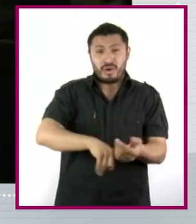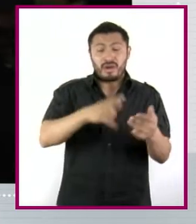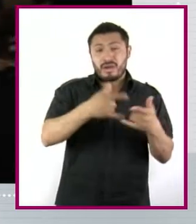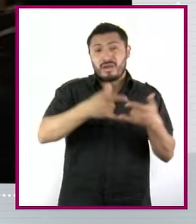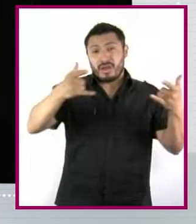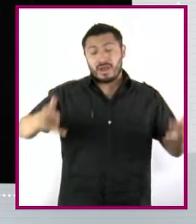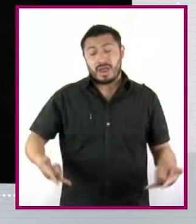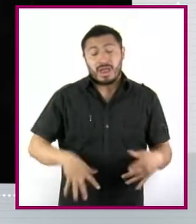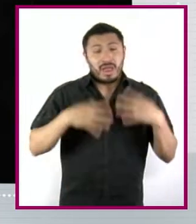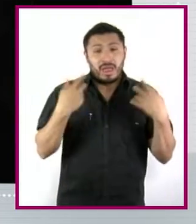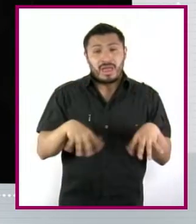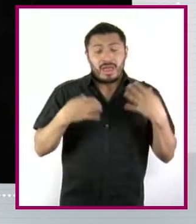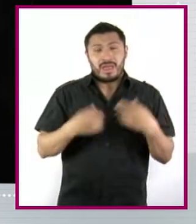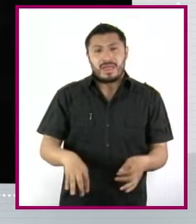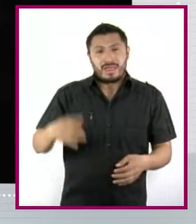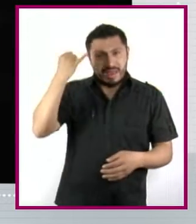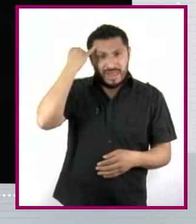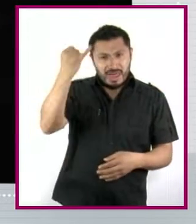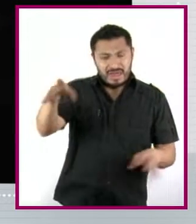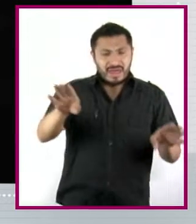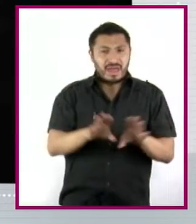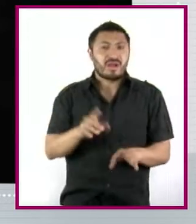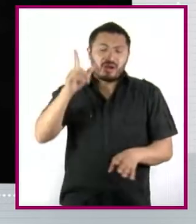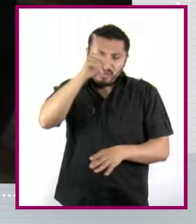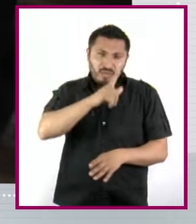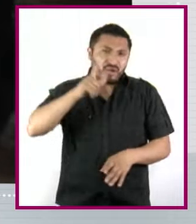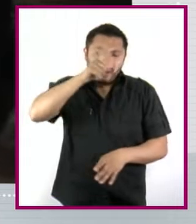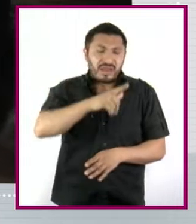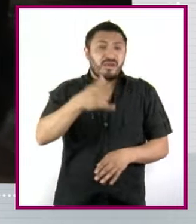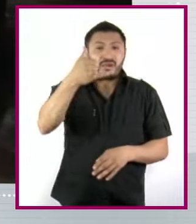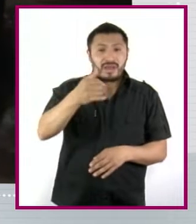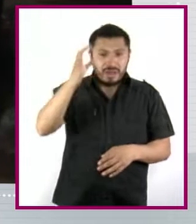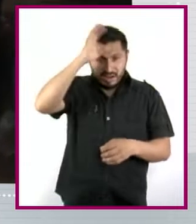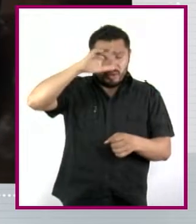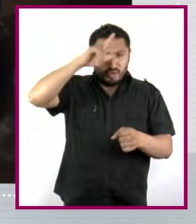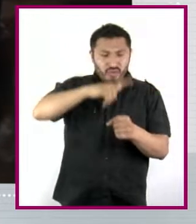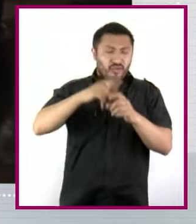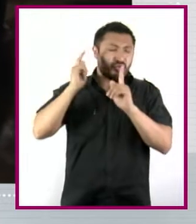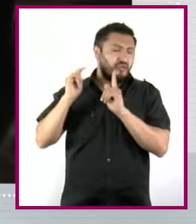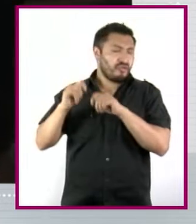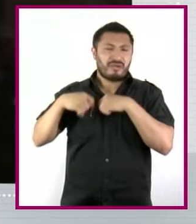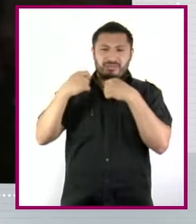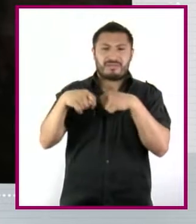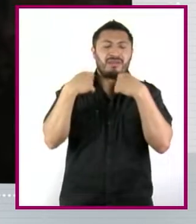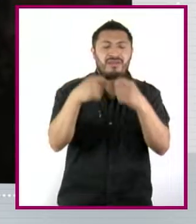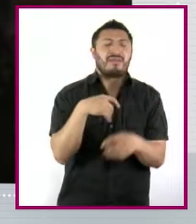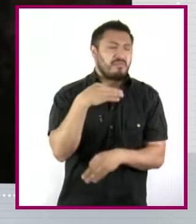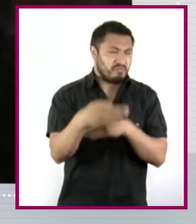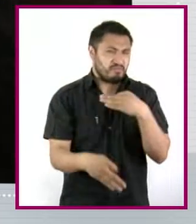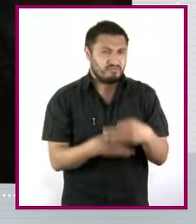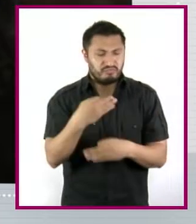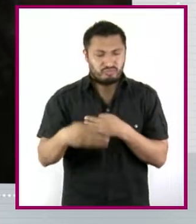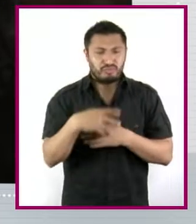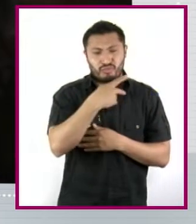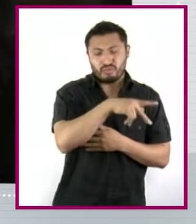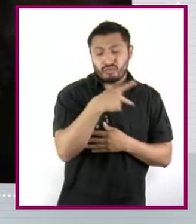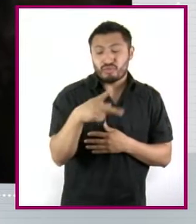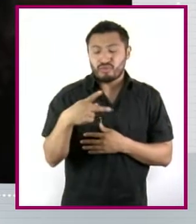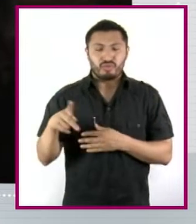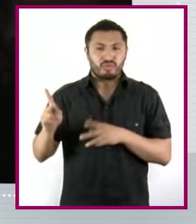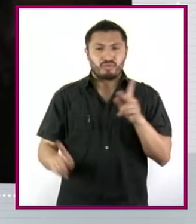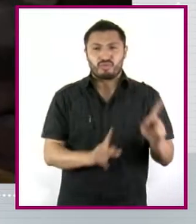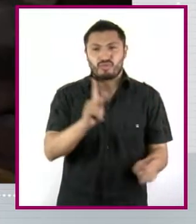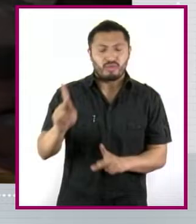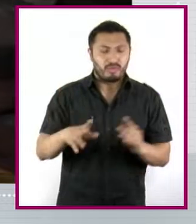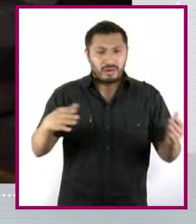se consideraba que las lenguas y las culturas y las tradiciones de los pueblos originarios